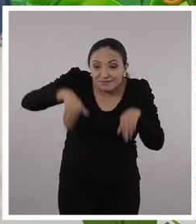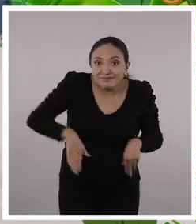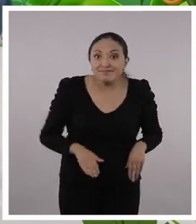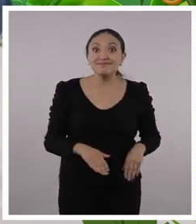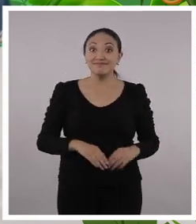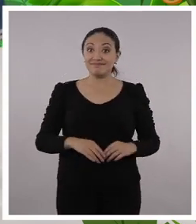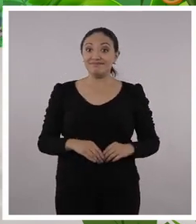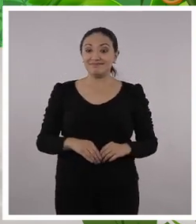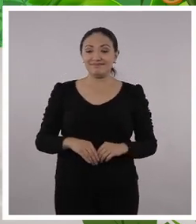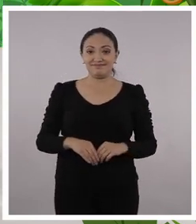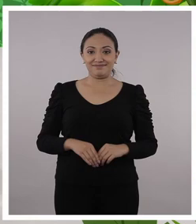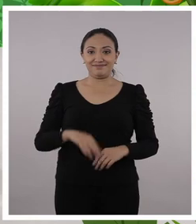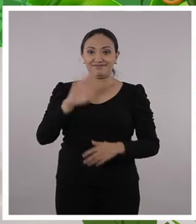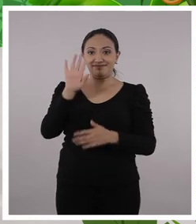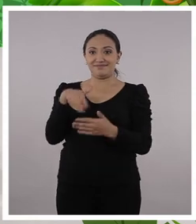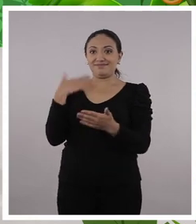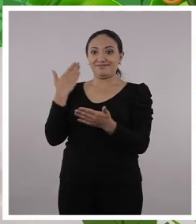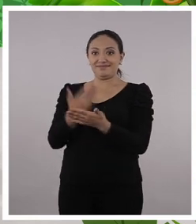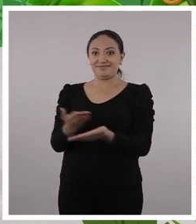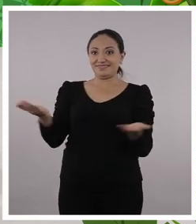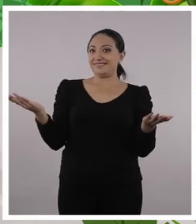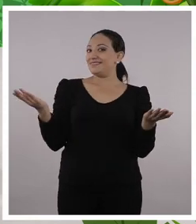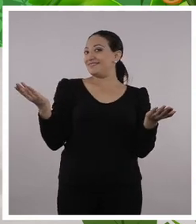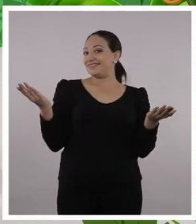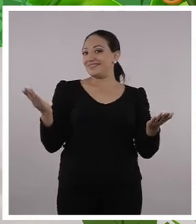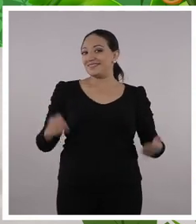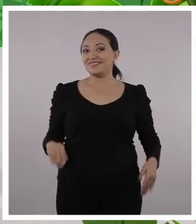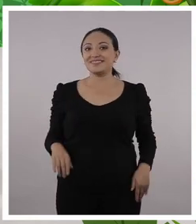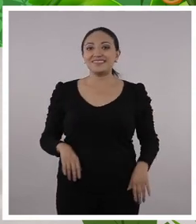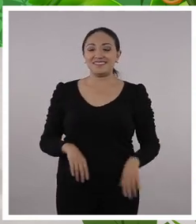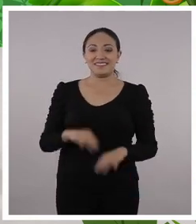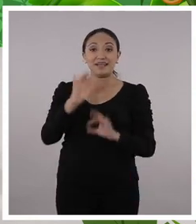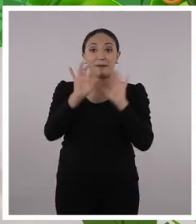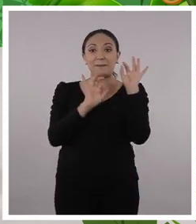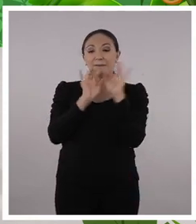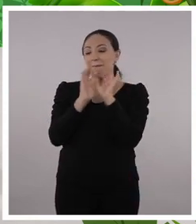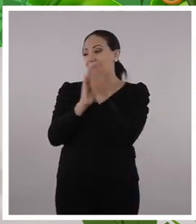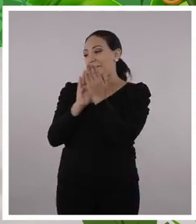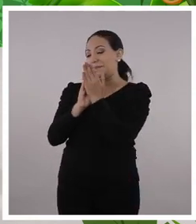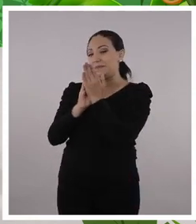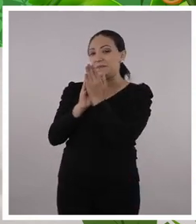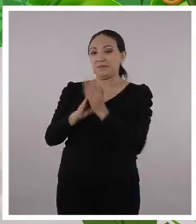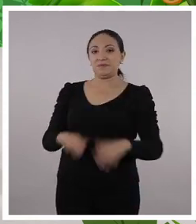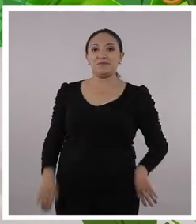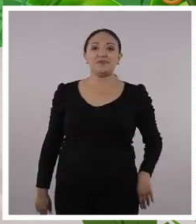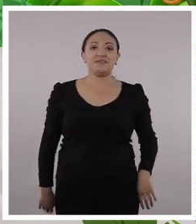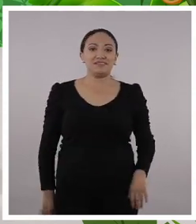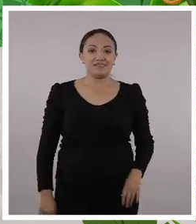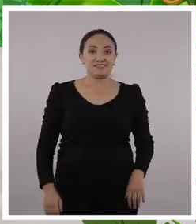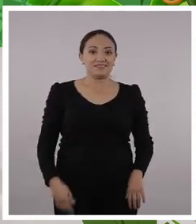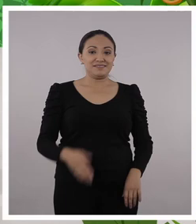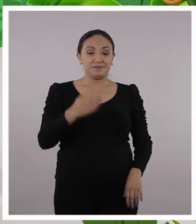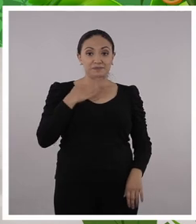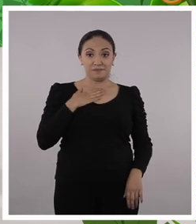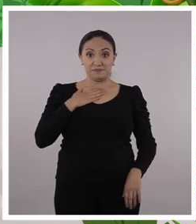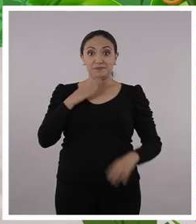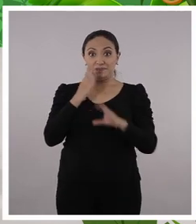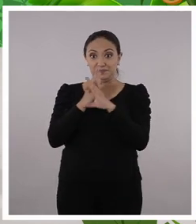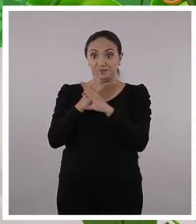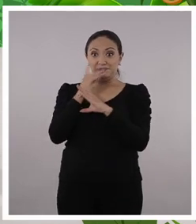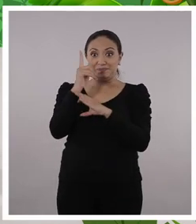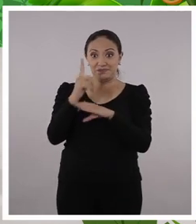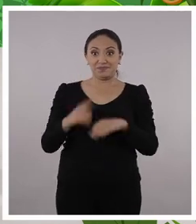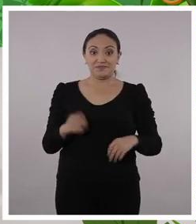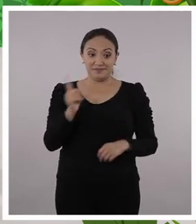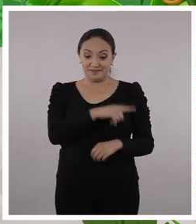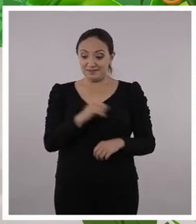¡Cuidado, profe Monse! Y se acerca la nutria. Llegue. ¡Bravo! Muy bien. Ahora sí, es mi turno. Luego